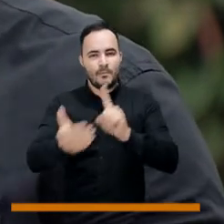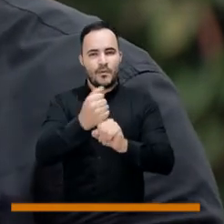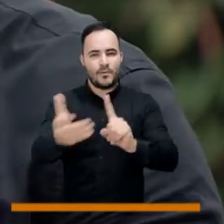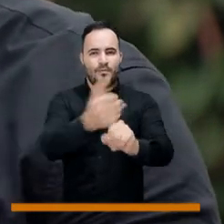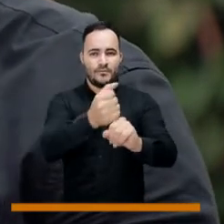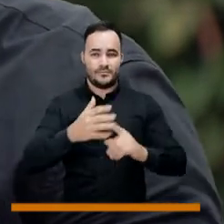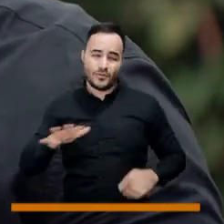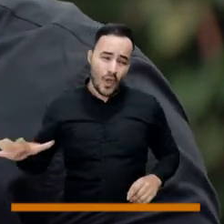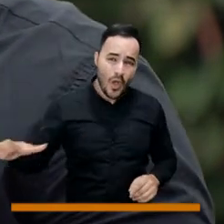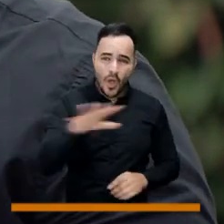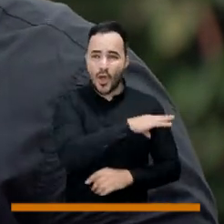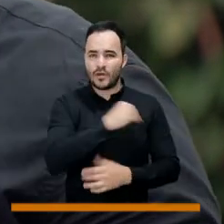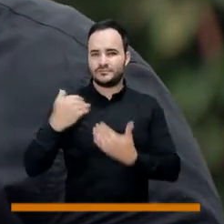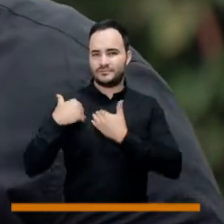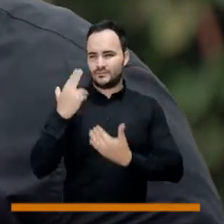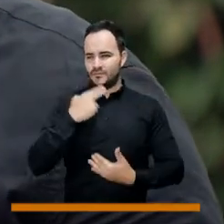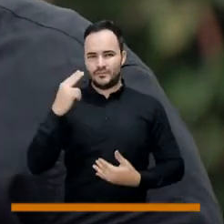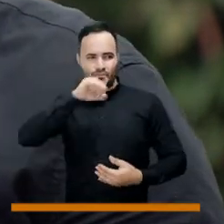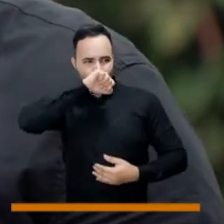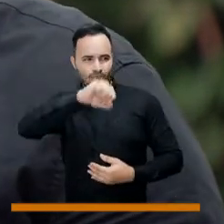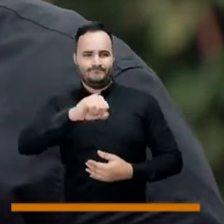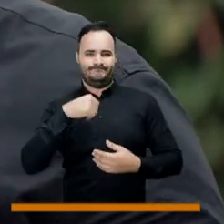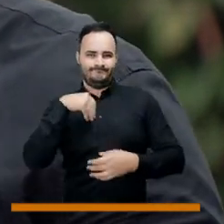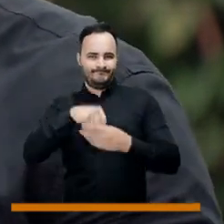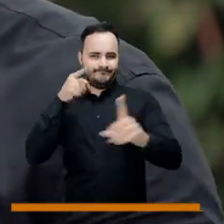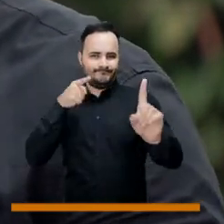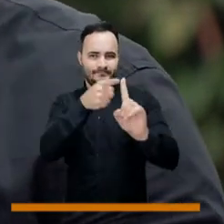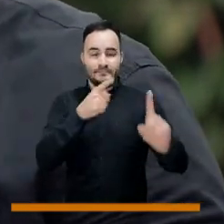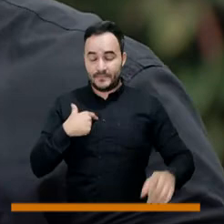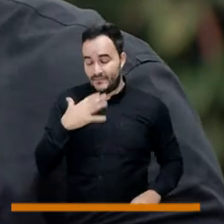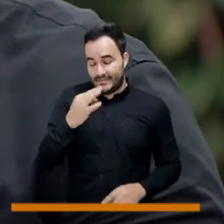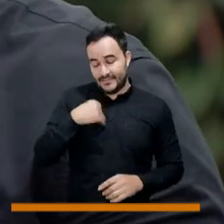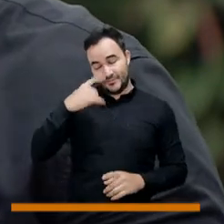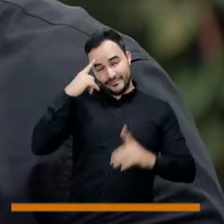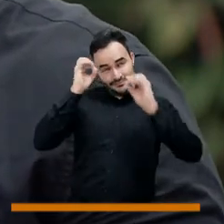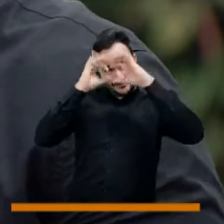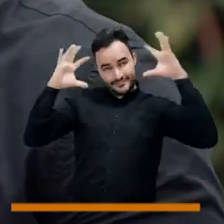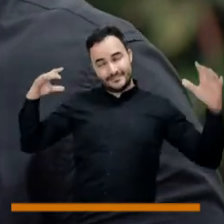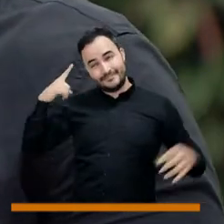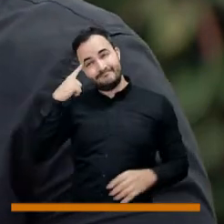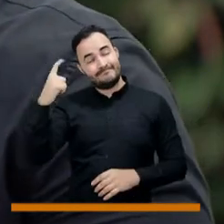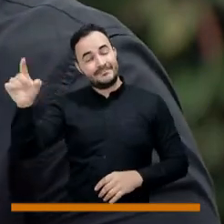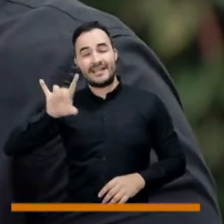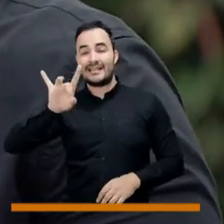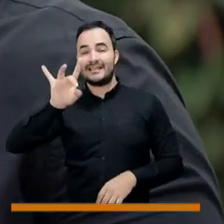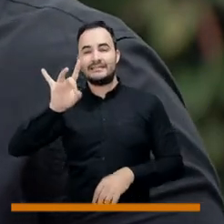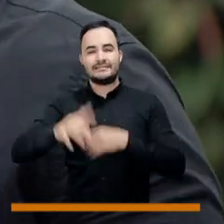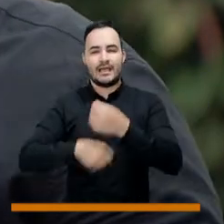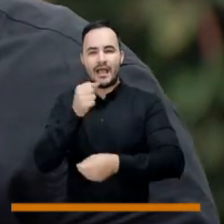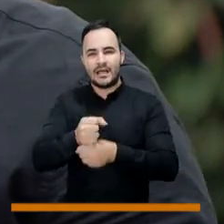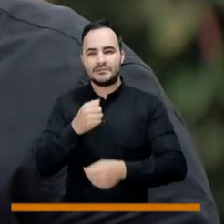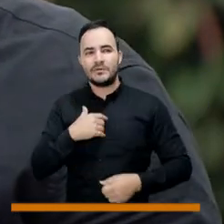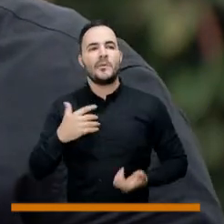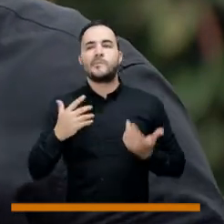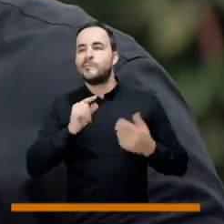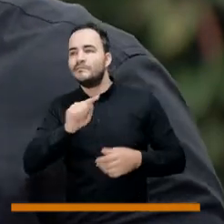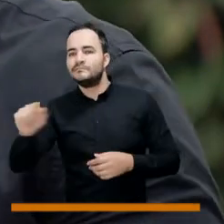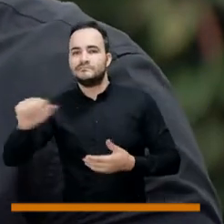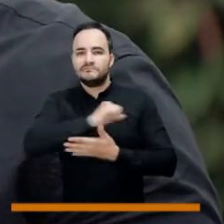y las chicas se interesen y amen este proceso. Y de seguro vamos a estar, yo sueño en unos 15